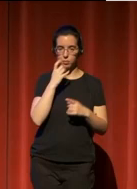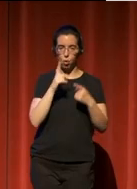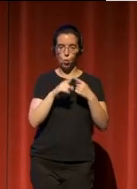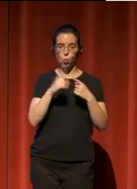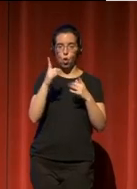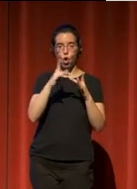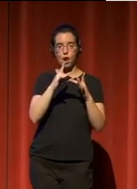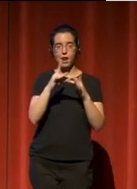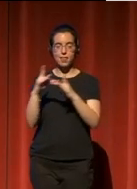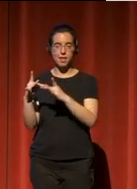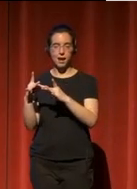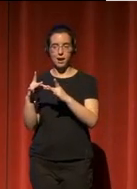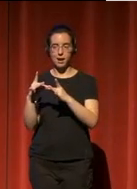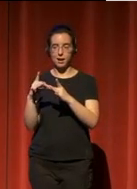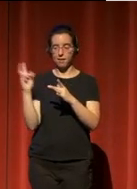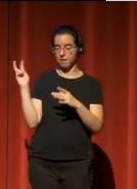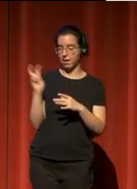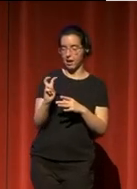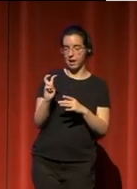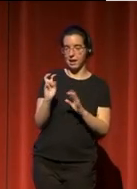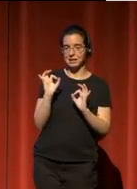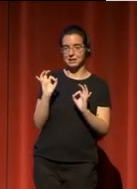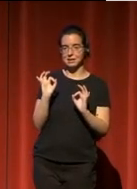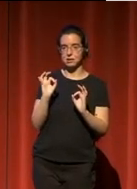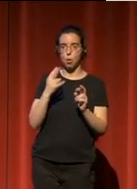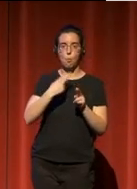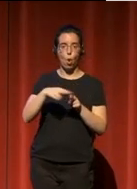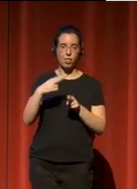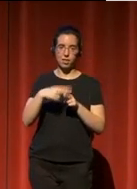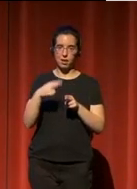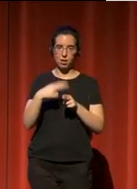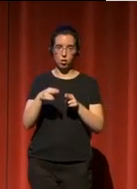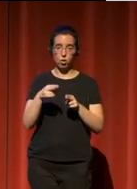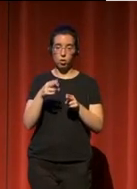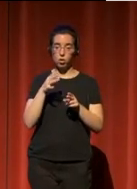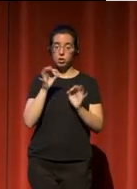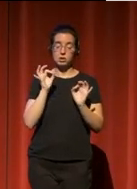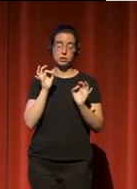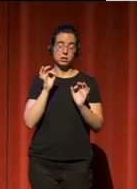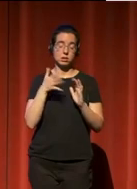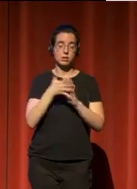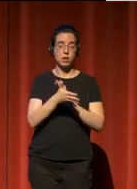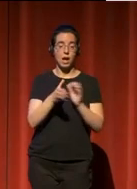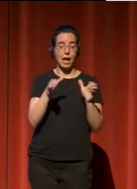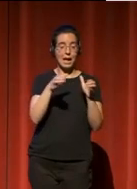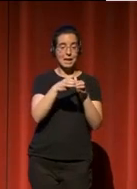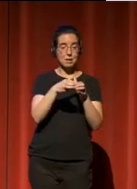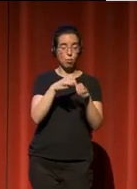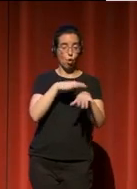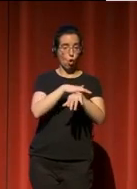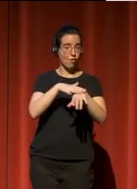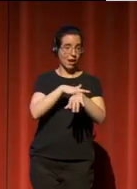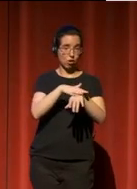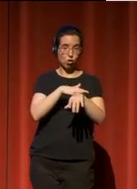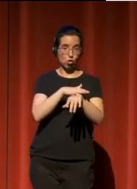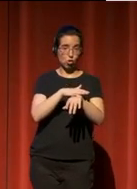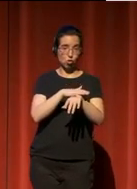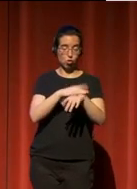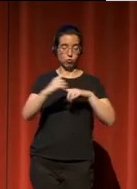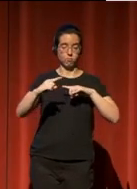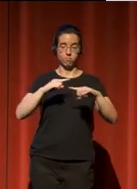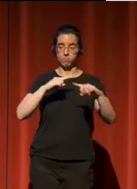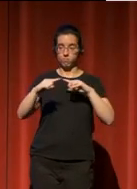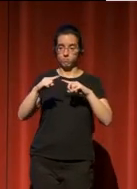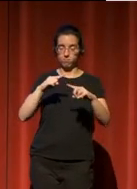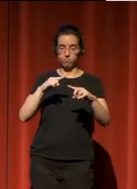liderazgo o un origen político y nos referimos aquí cuando los equipos de gobierno generan eh un entorno